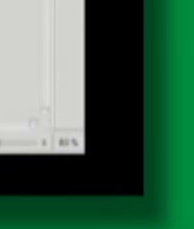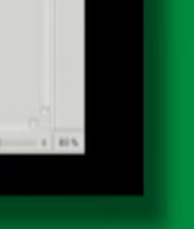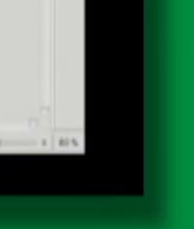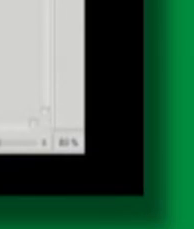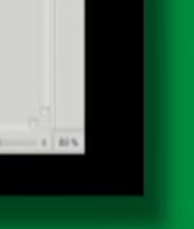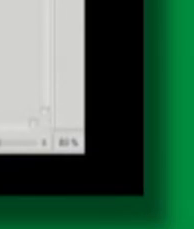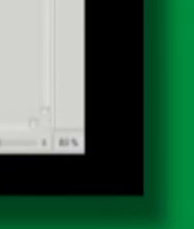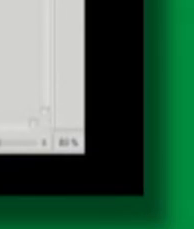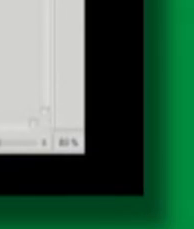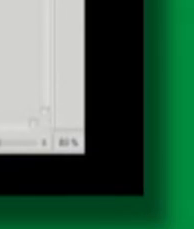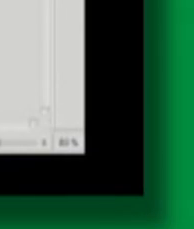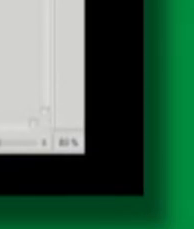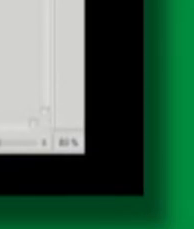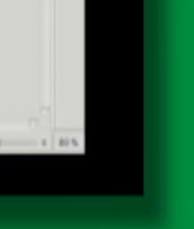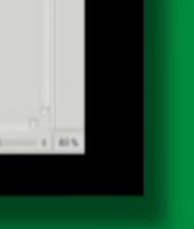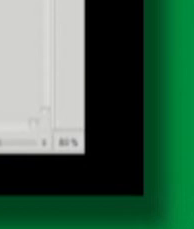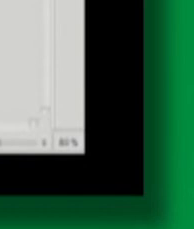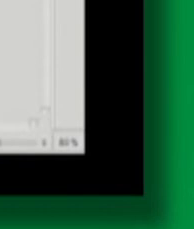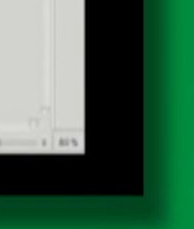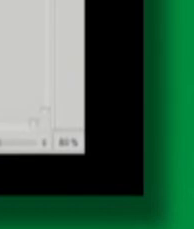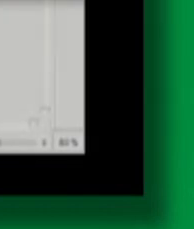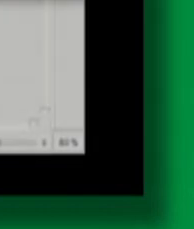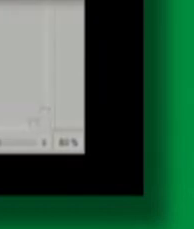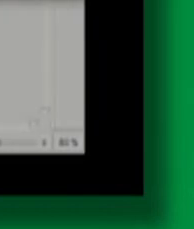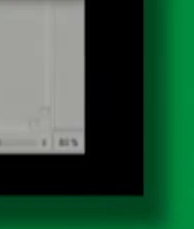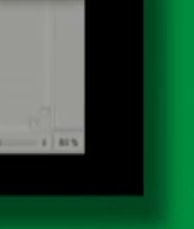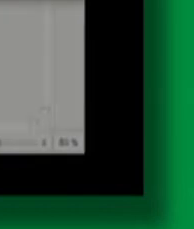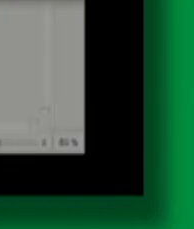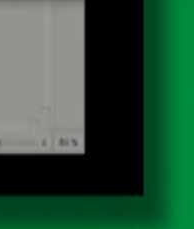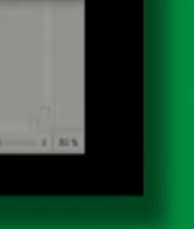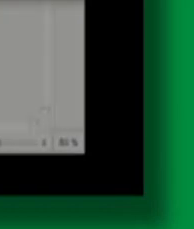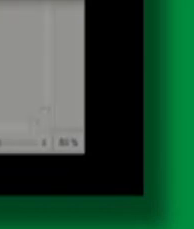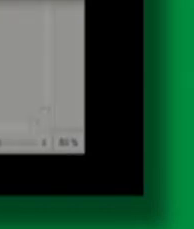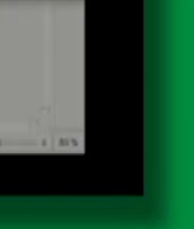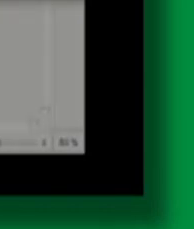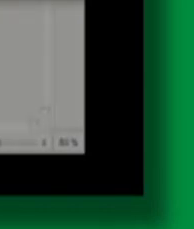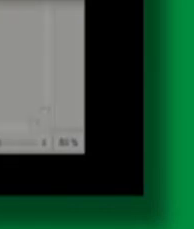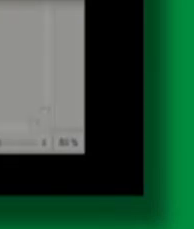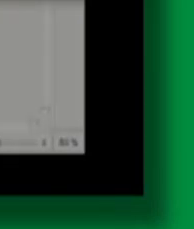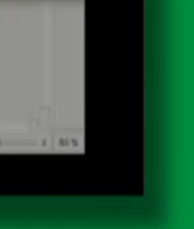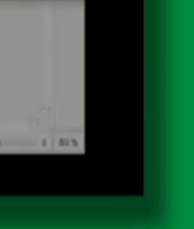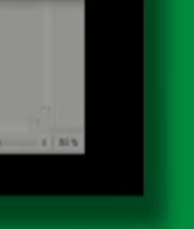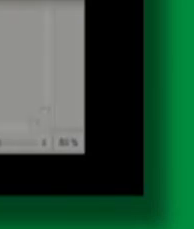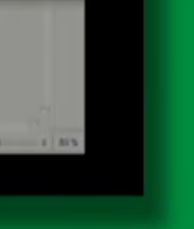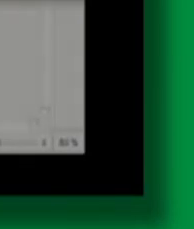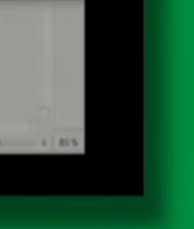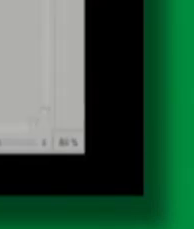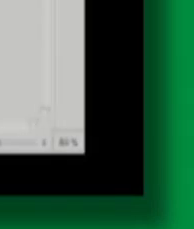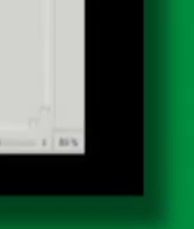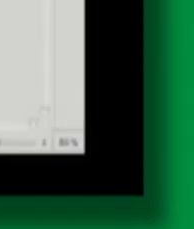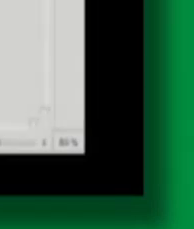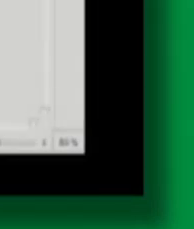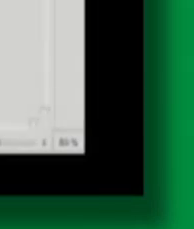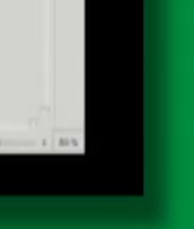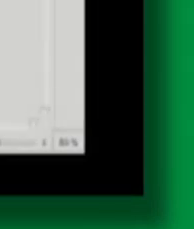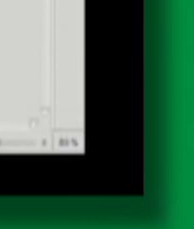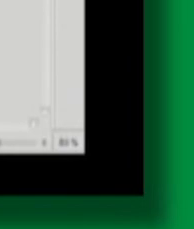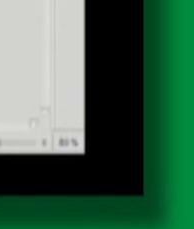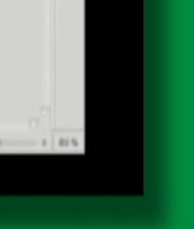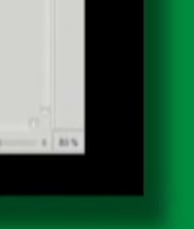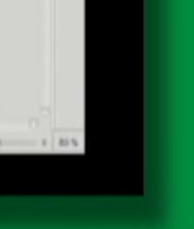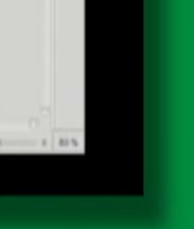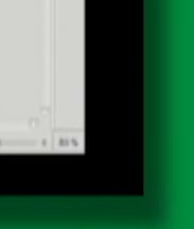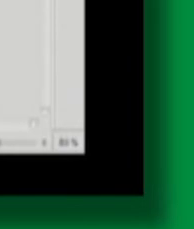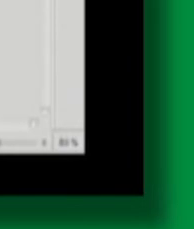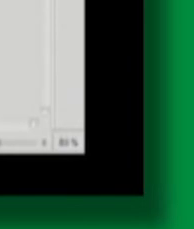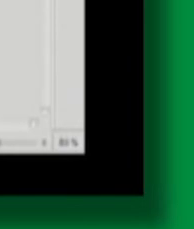Menú, Insertar, Imagen, buscamos la imagen que queremos insertar, en este caso la letra A, y le damos a Abrir. La